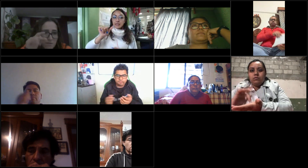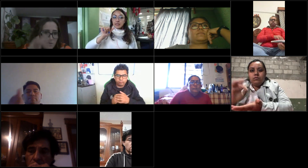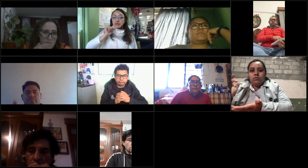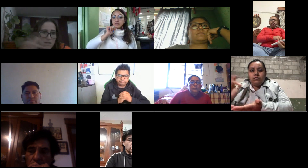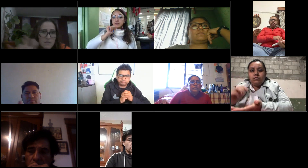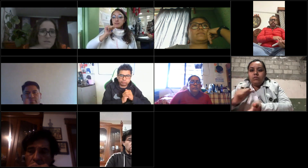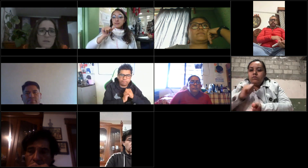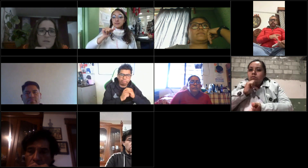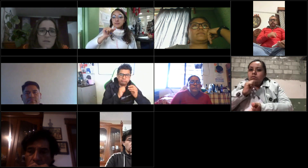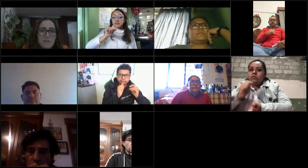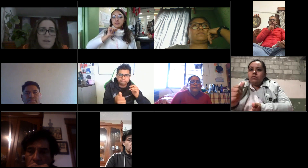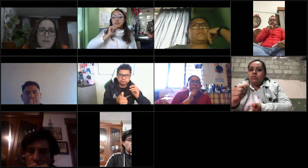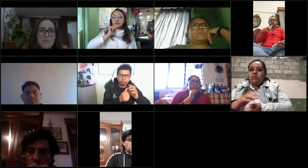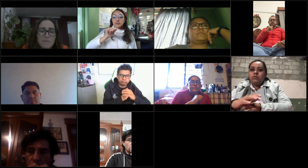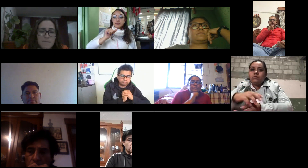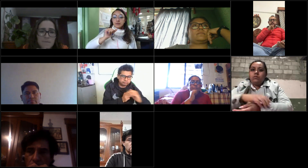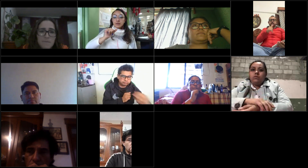De nada.